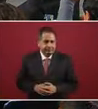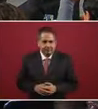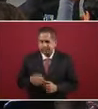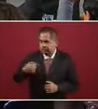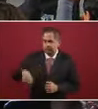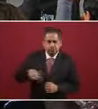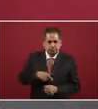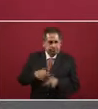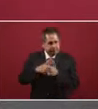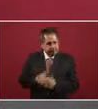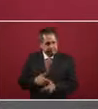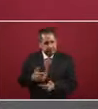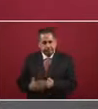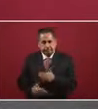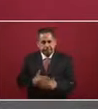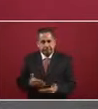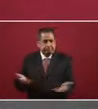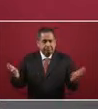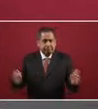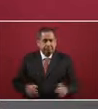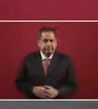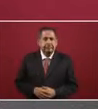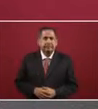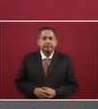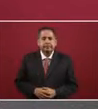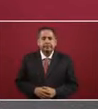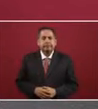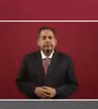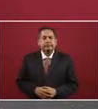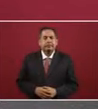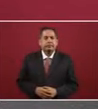seguir en este asunto.